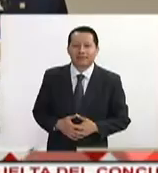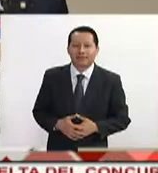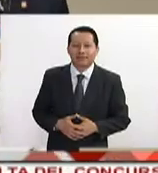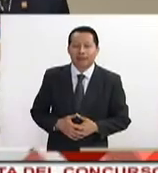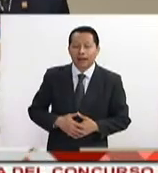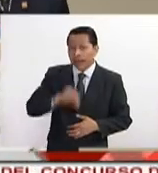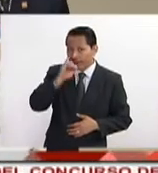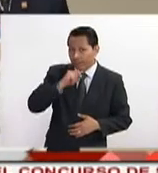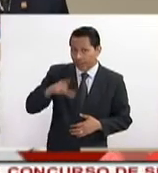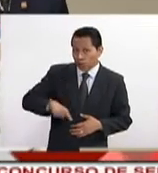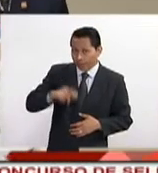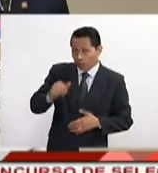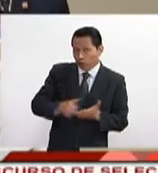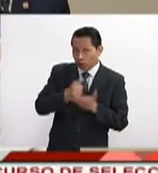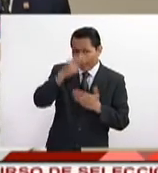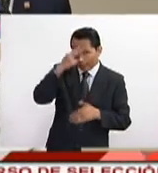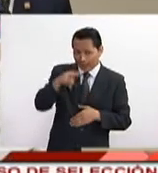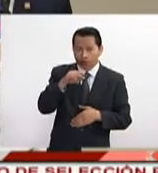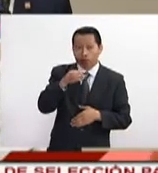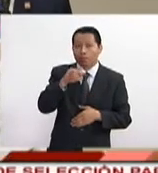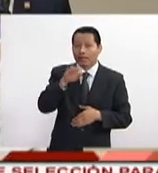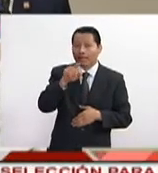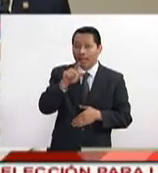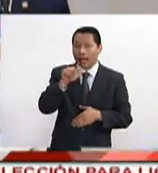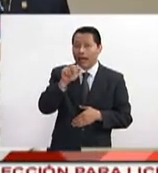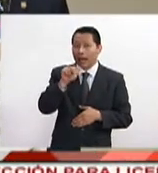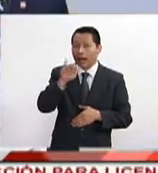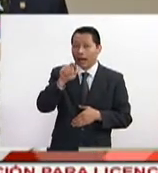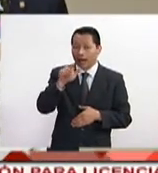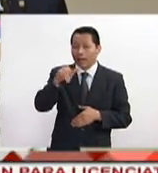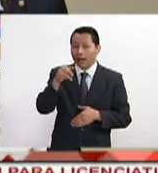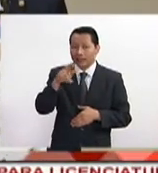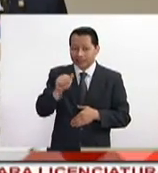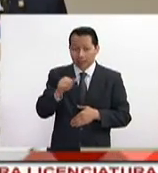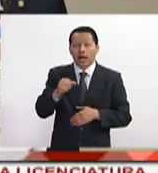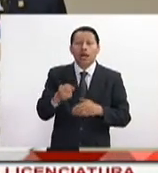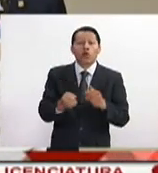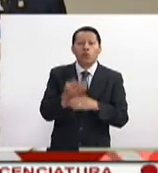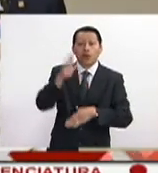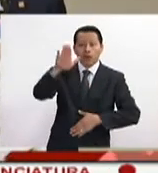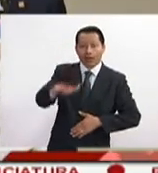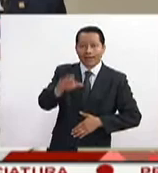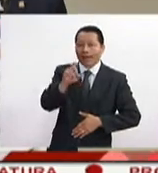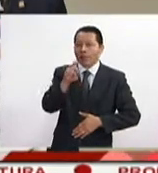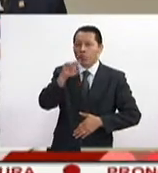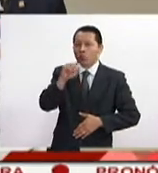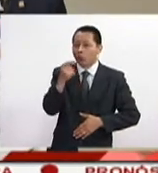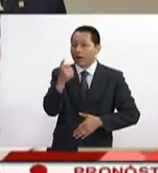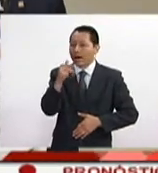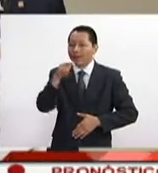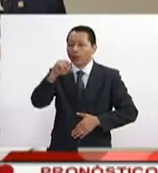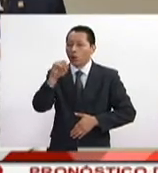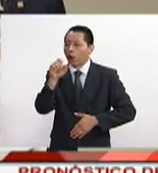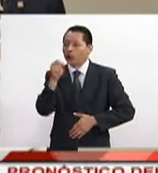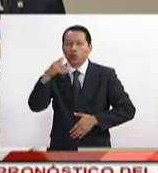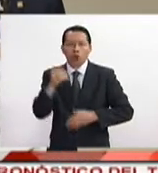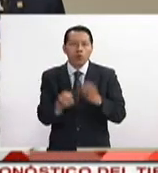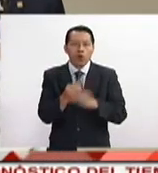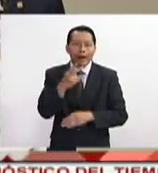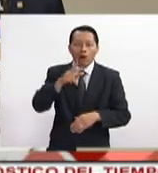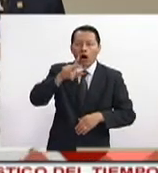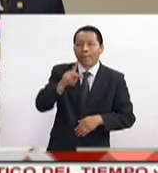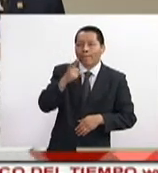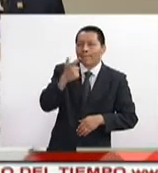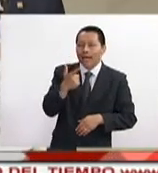El jefe de gobierno de la Ciudad de México, Miguel Ángel Mancera, nombró y tomó protesta a Edmundo Garrido Osorio como el nuevo Procurador General